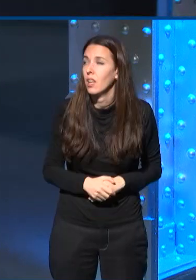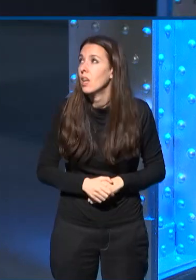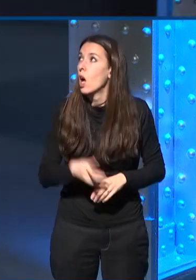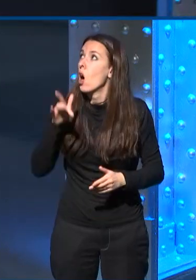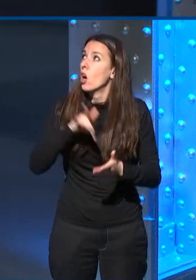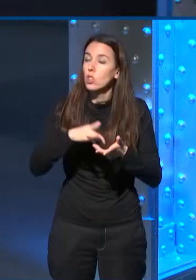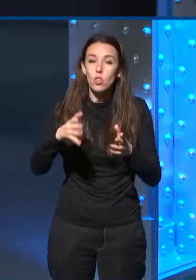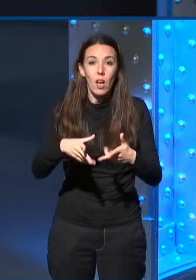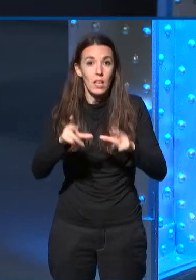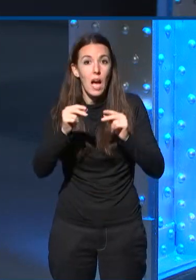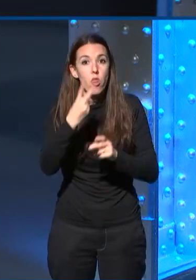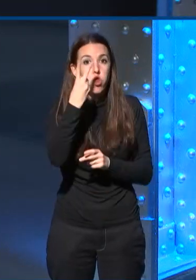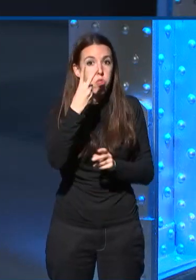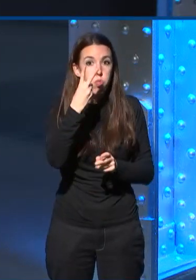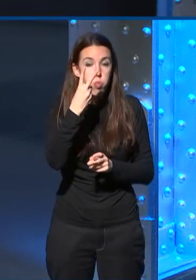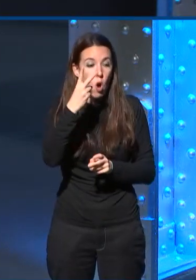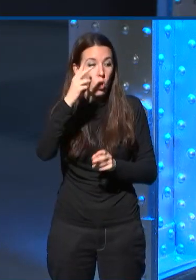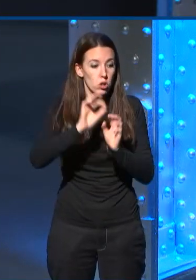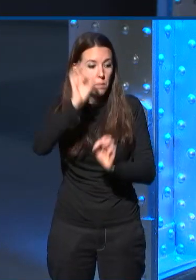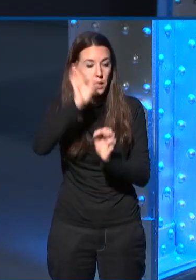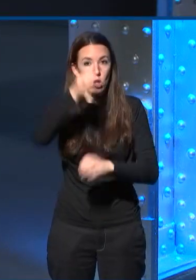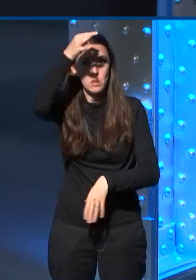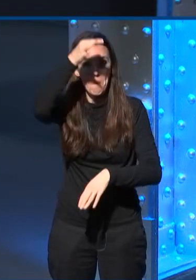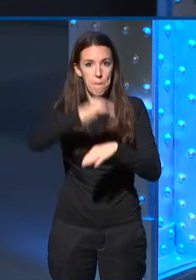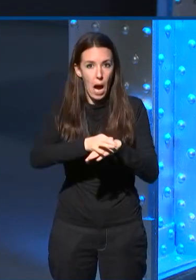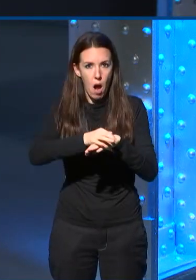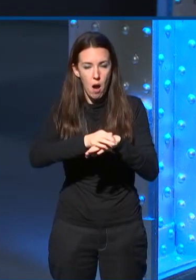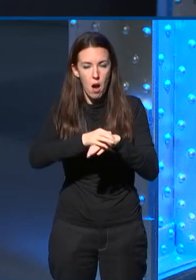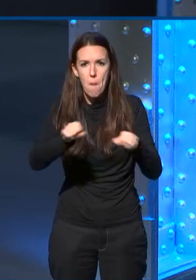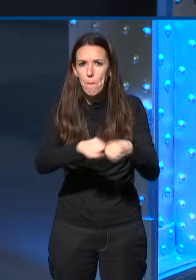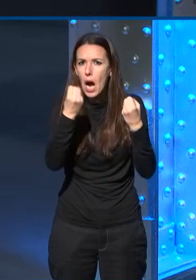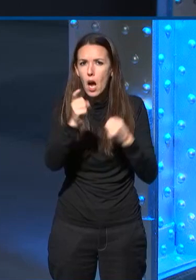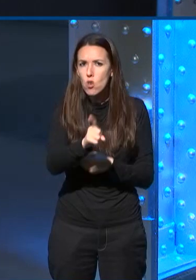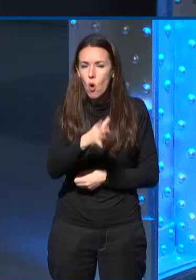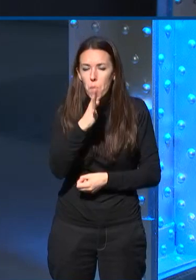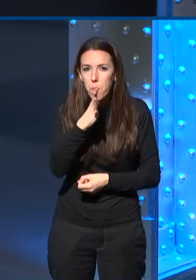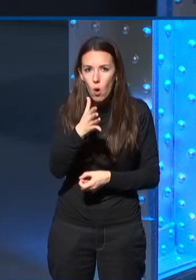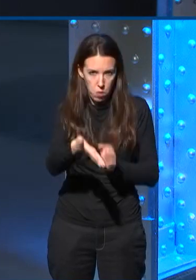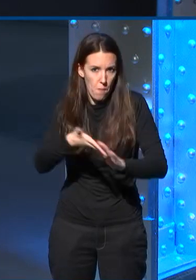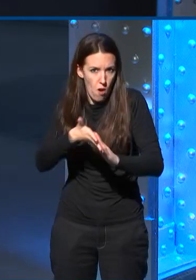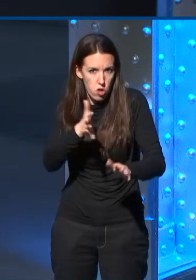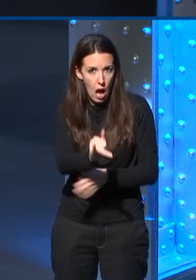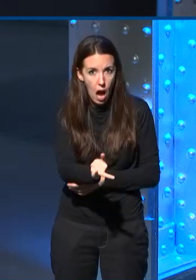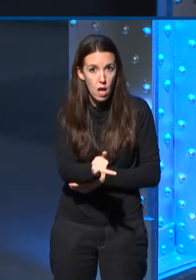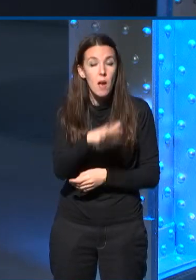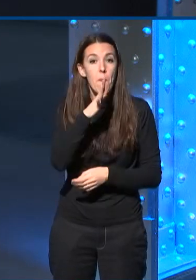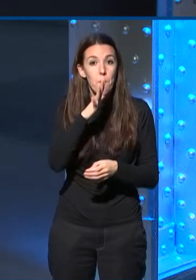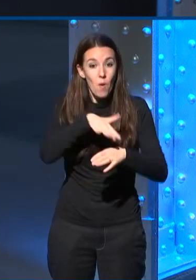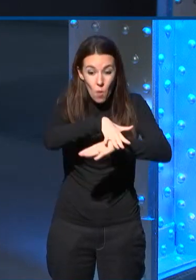en un momento dado a 2 metros de altura. ¿Y por qué no se parte al soltarse a 2 metros de altura, todavía con cierta velocidad? Pues porque en la